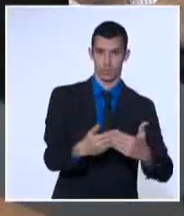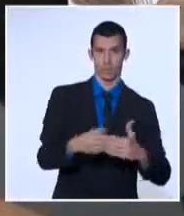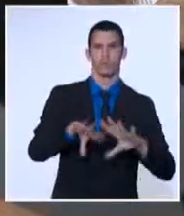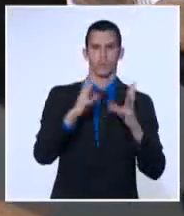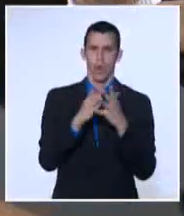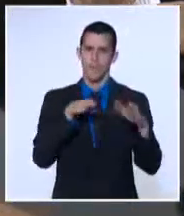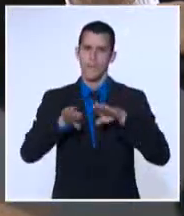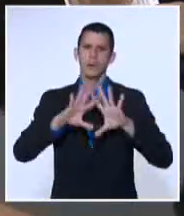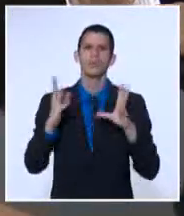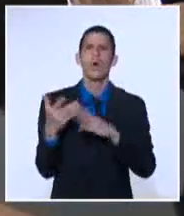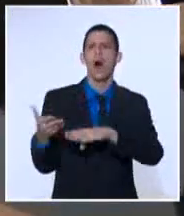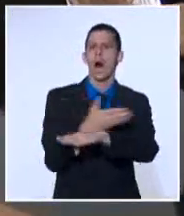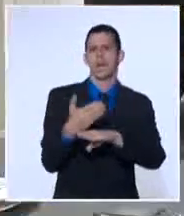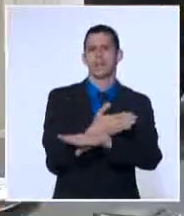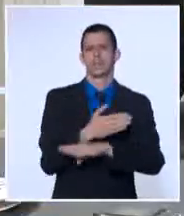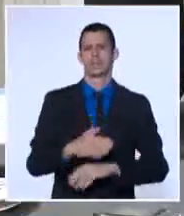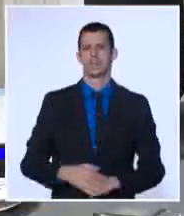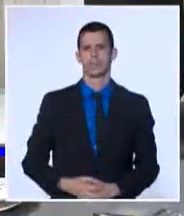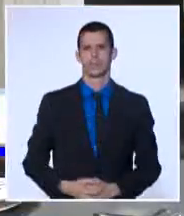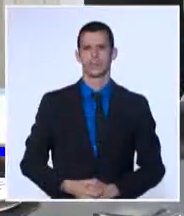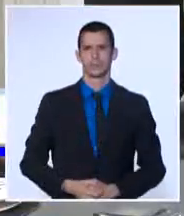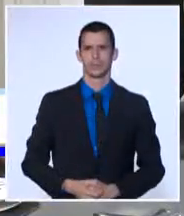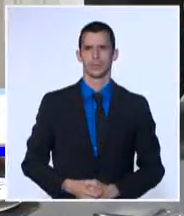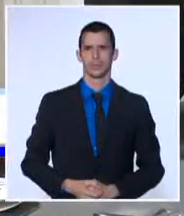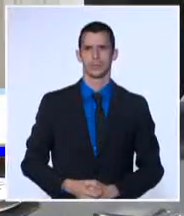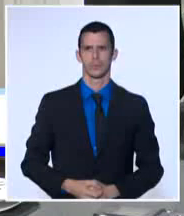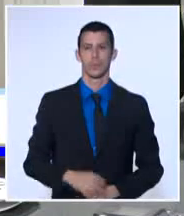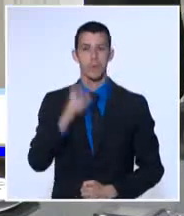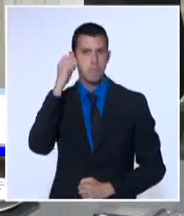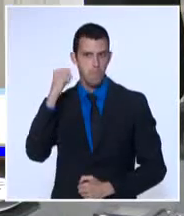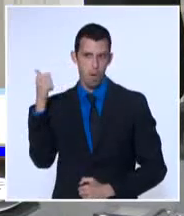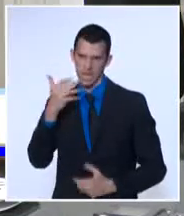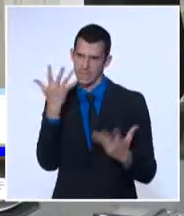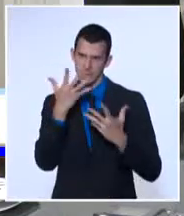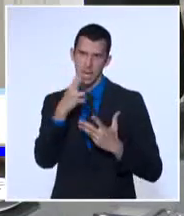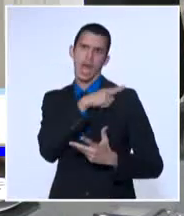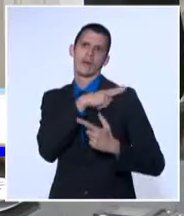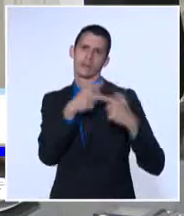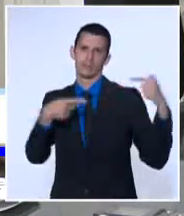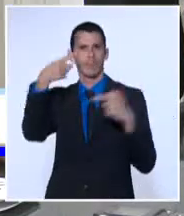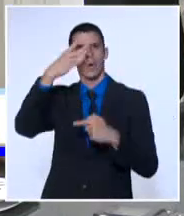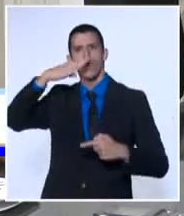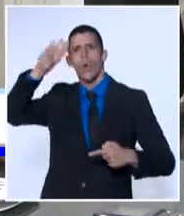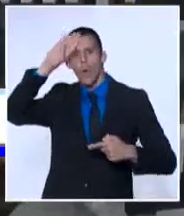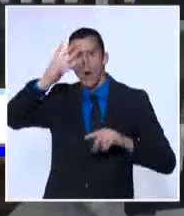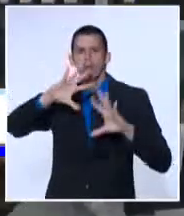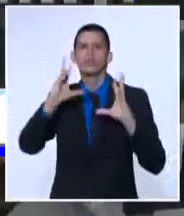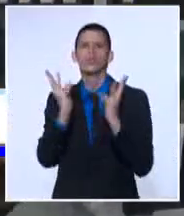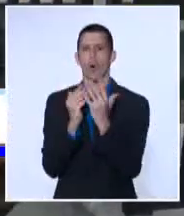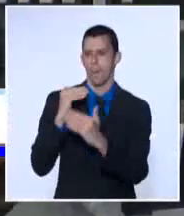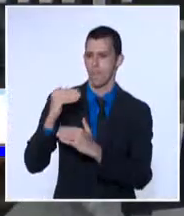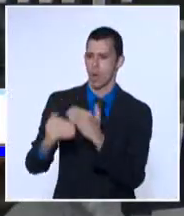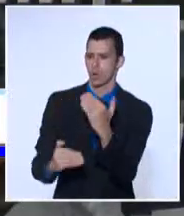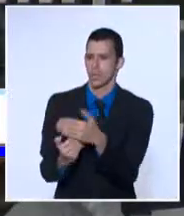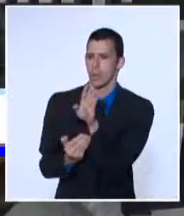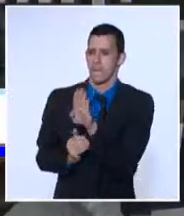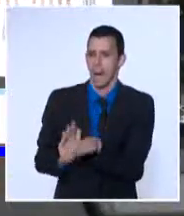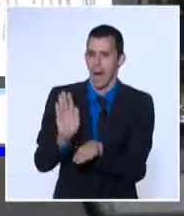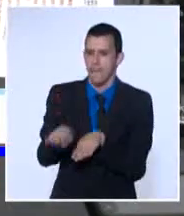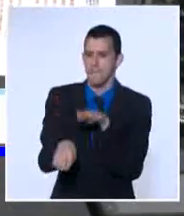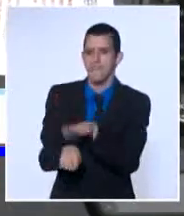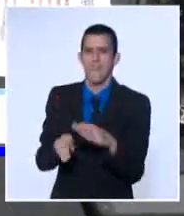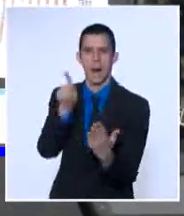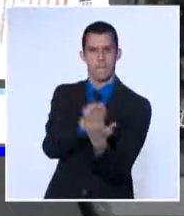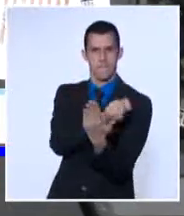En conferencia de prensa, la presidenta del Consejo Electoral Nacional, Alina Balseiro Gutiérrez, informó que todo el sistema se